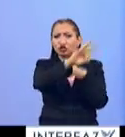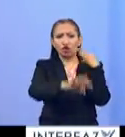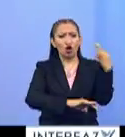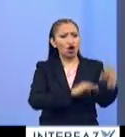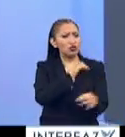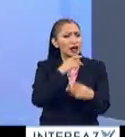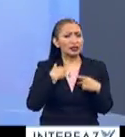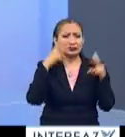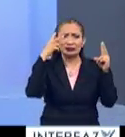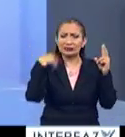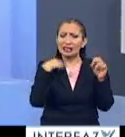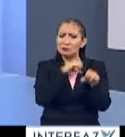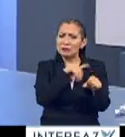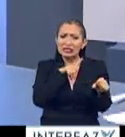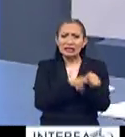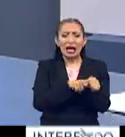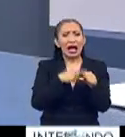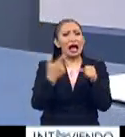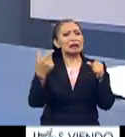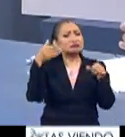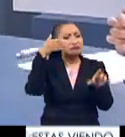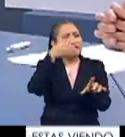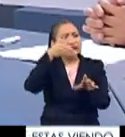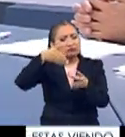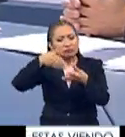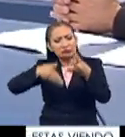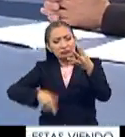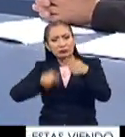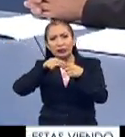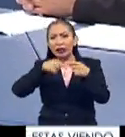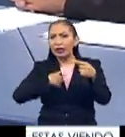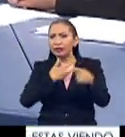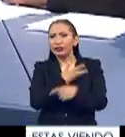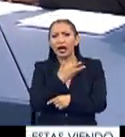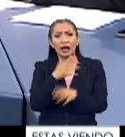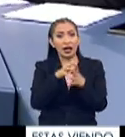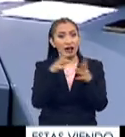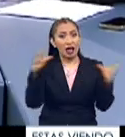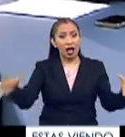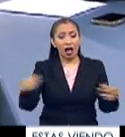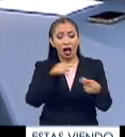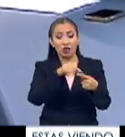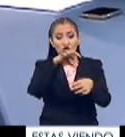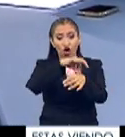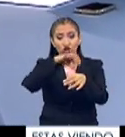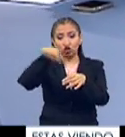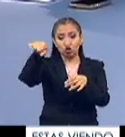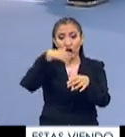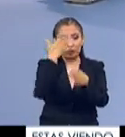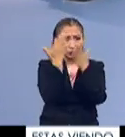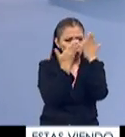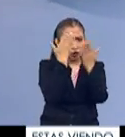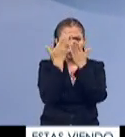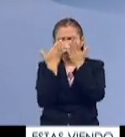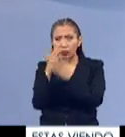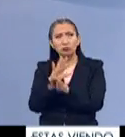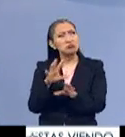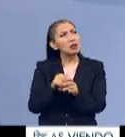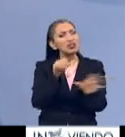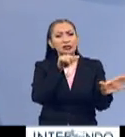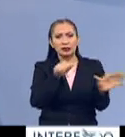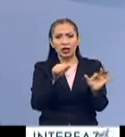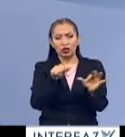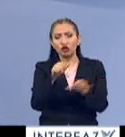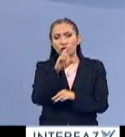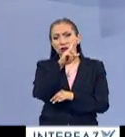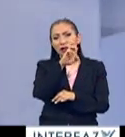las especialidades y es uno de los hospitales donde tiene una gran cantidad de médicos en formación, tenemos aproximadamente